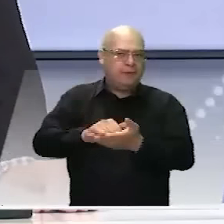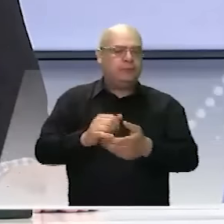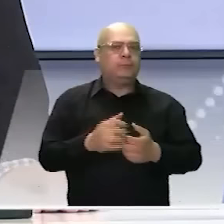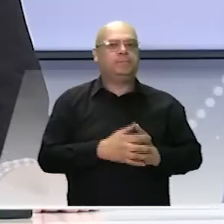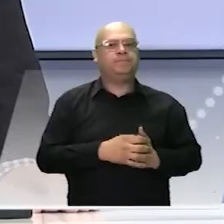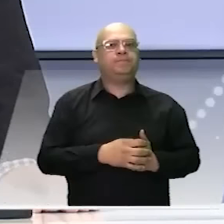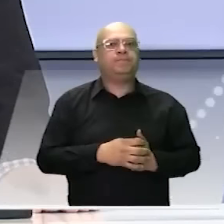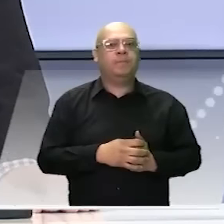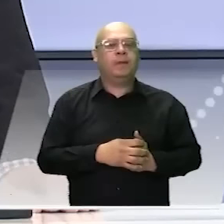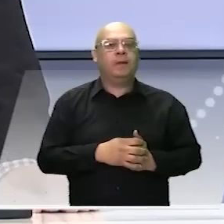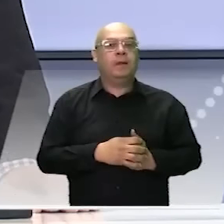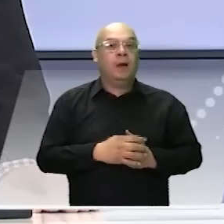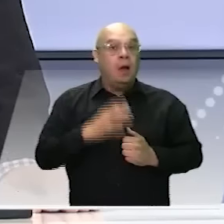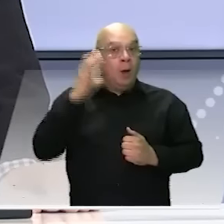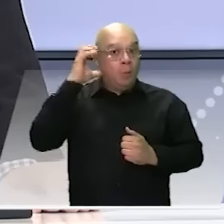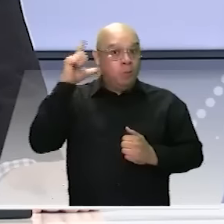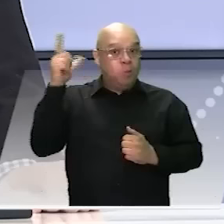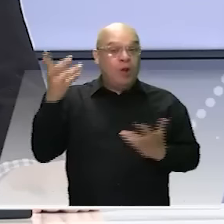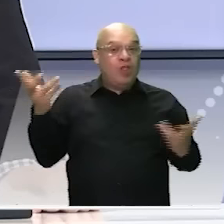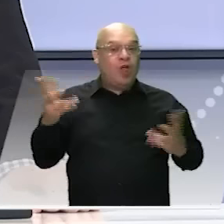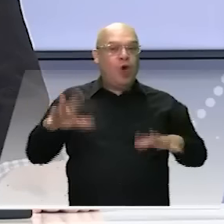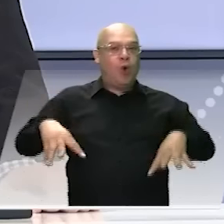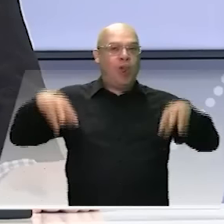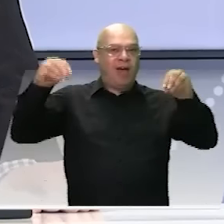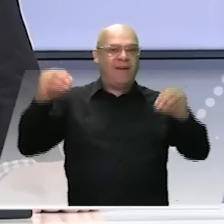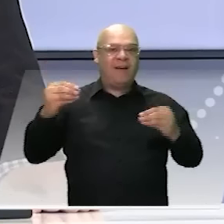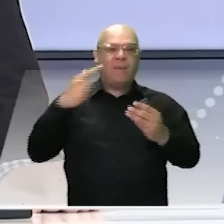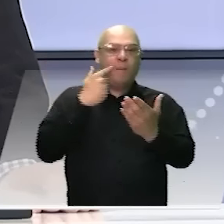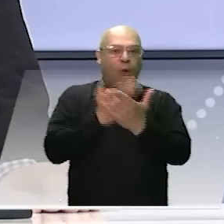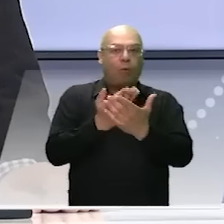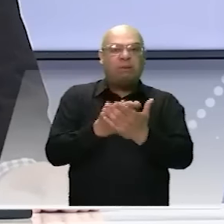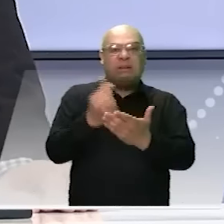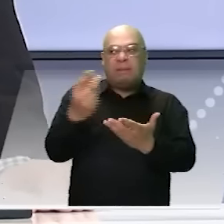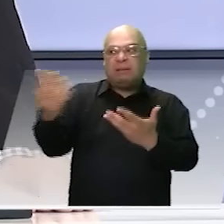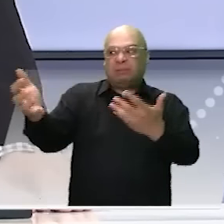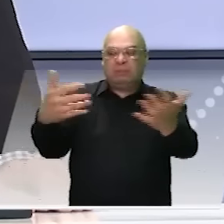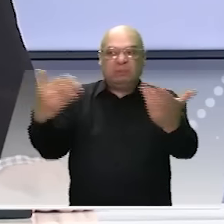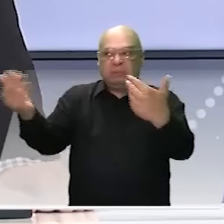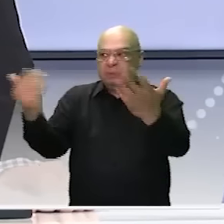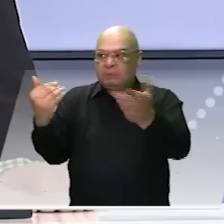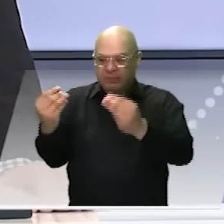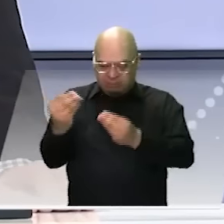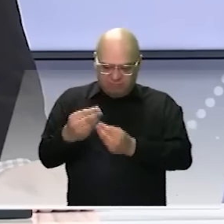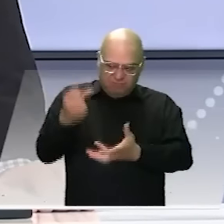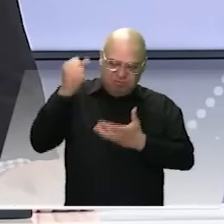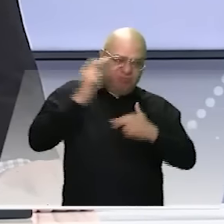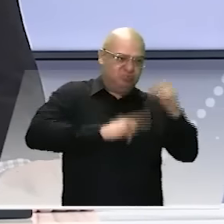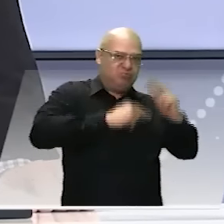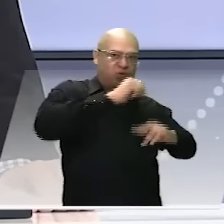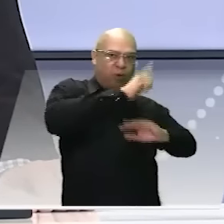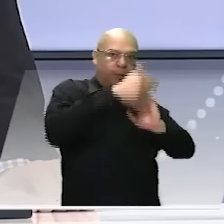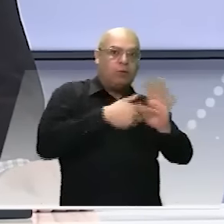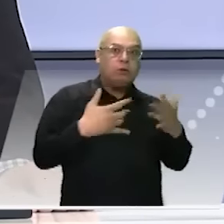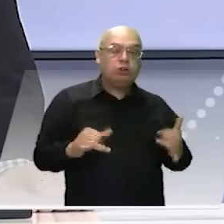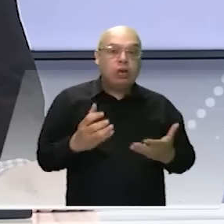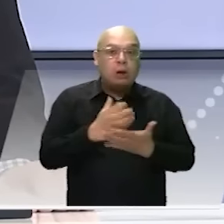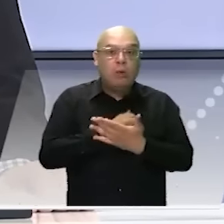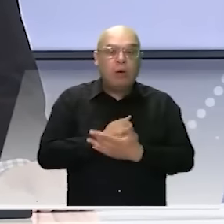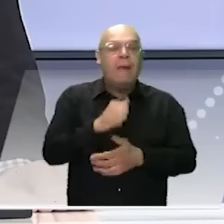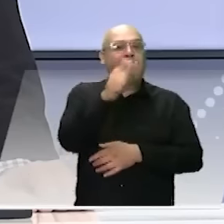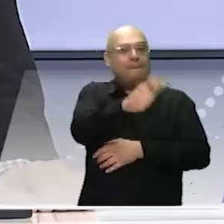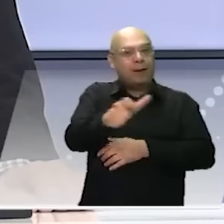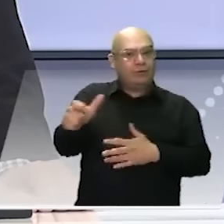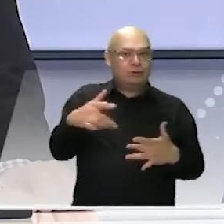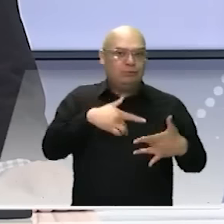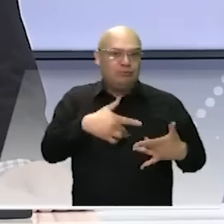En Urabá, la propuesta de aportar para terminar las grandes obras de infraestructura del departamento ya empezó a funcionar. Las personas están dispuestas